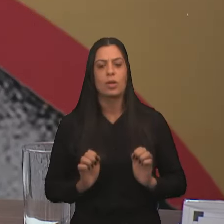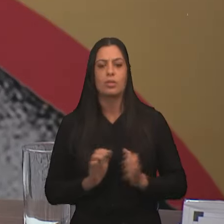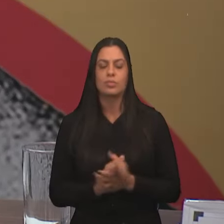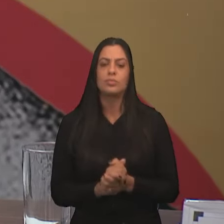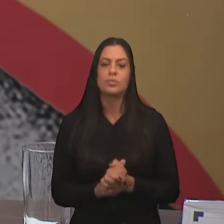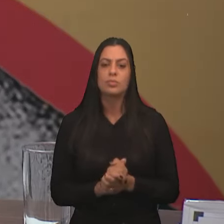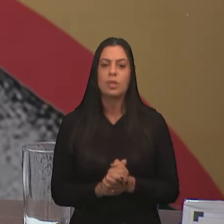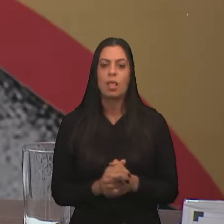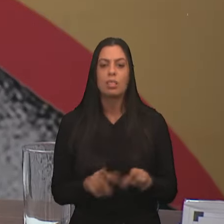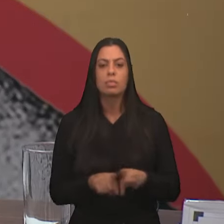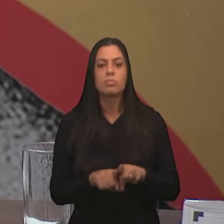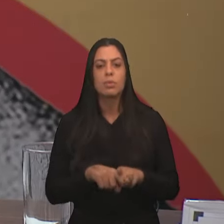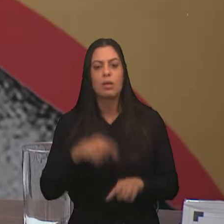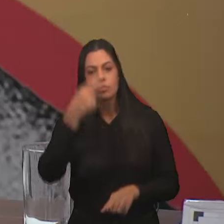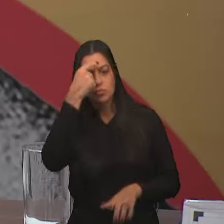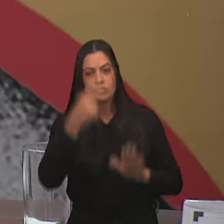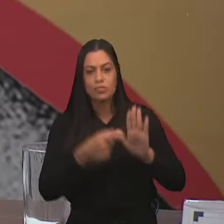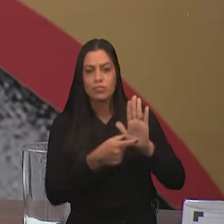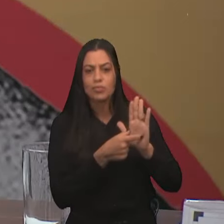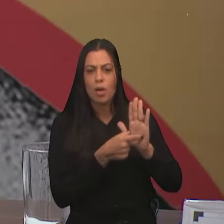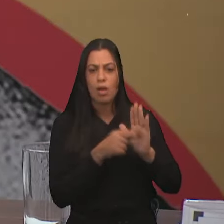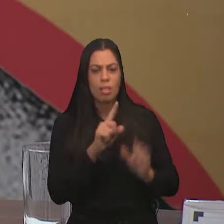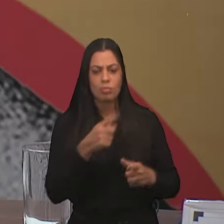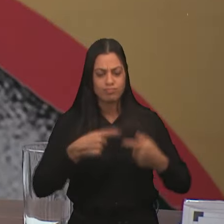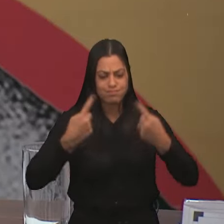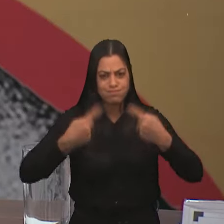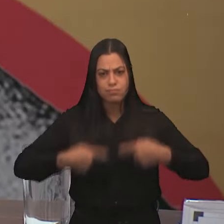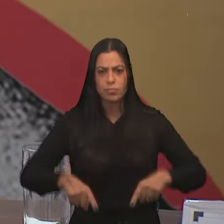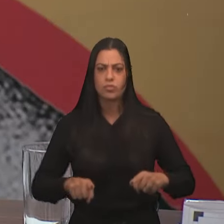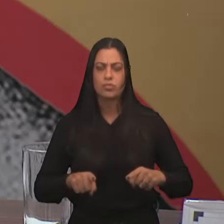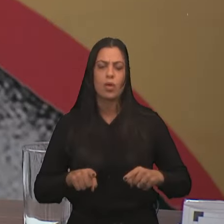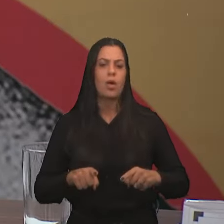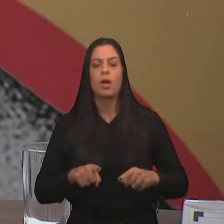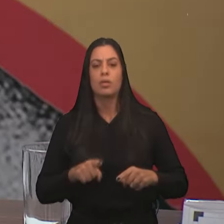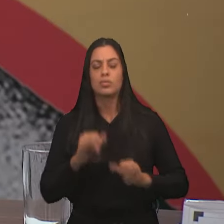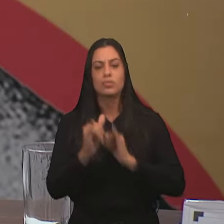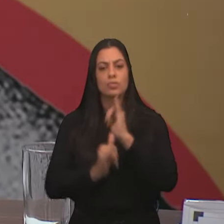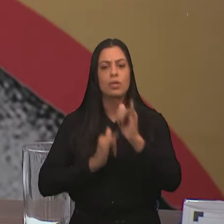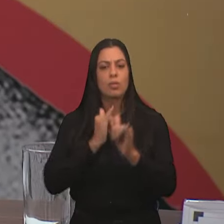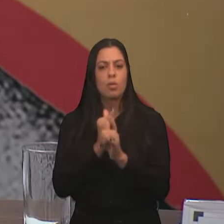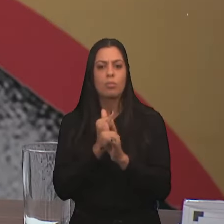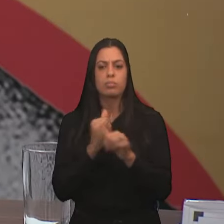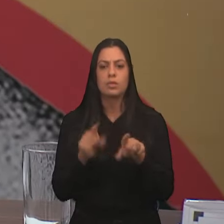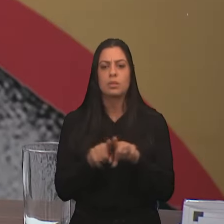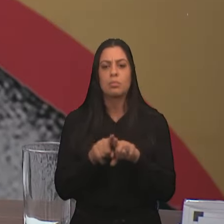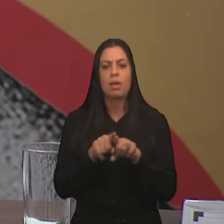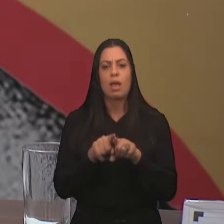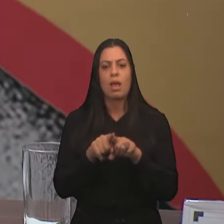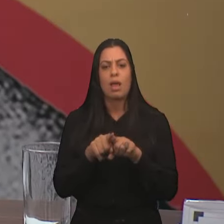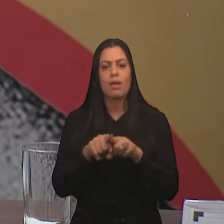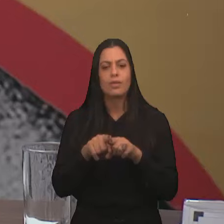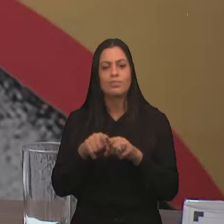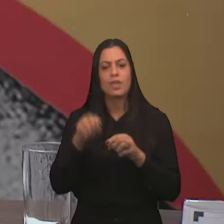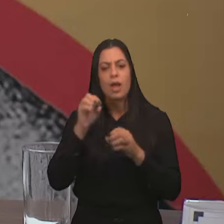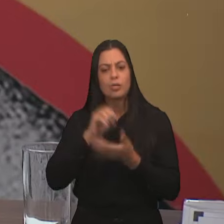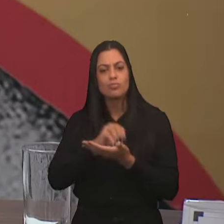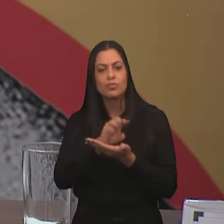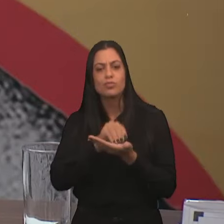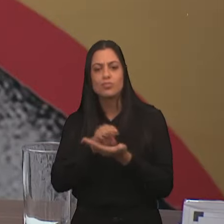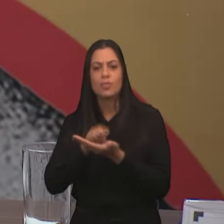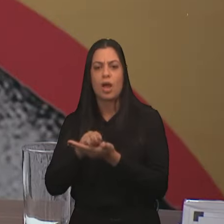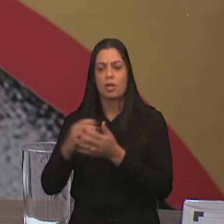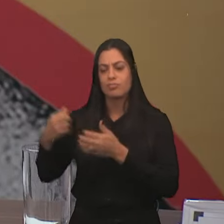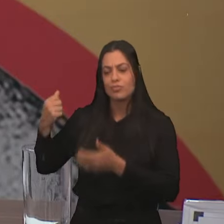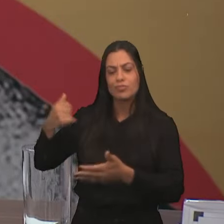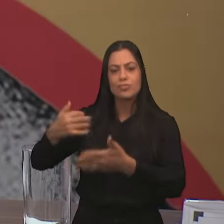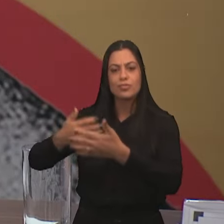La regulación de la IA no debe ser vista como un obstáculo al proceso tecnológico, pero sí como facilitador del